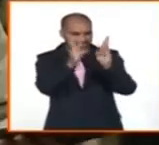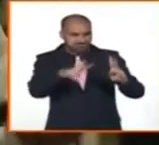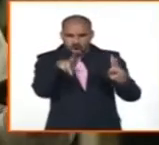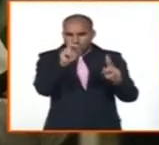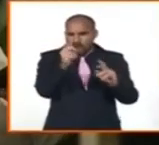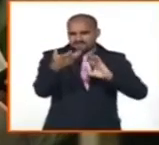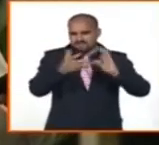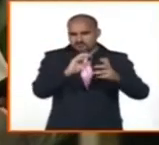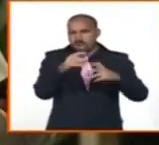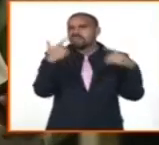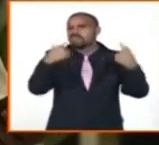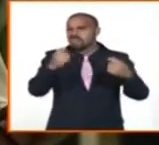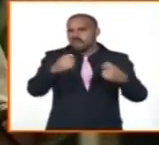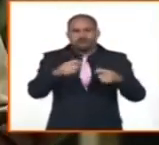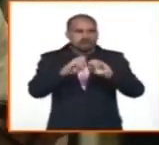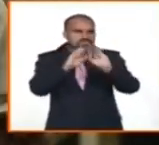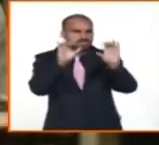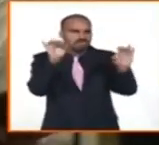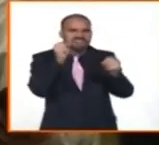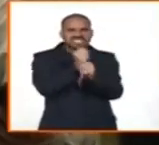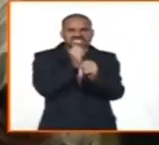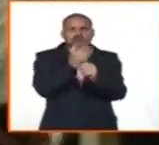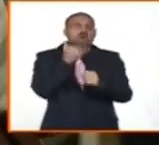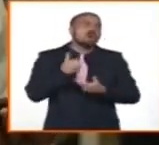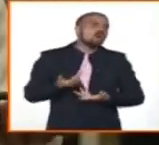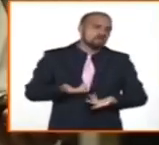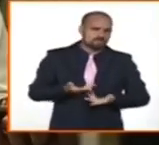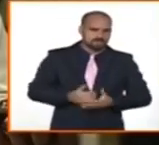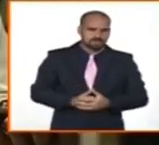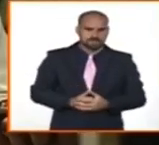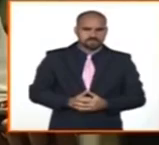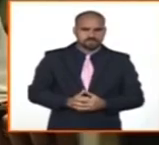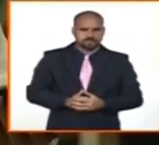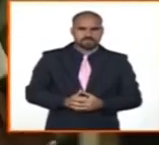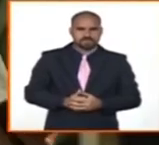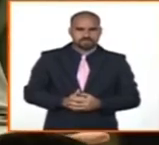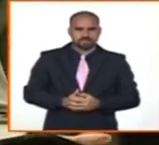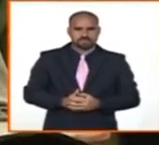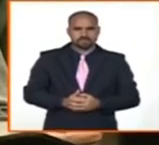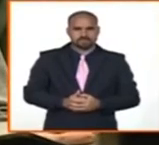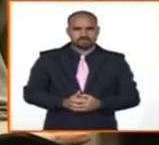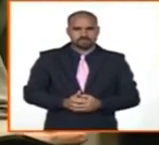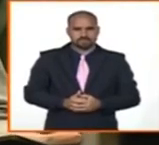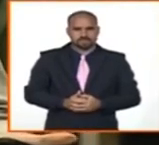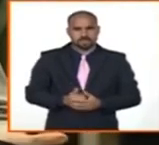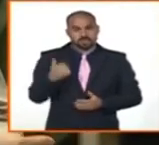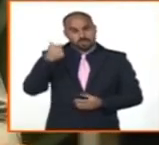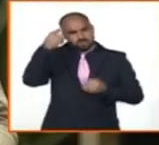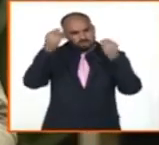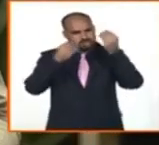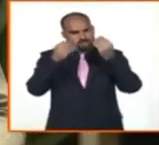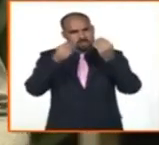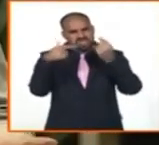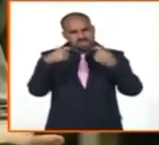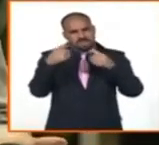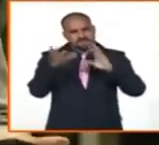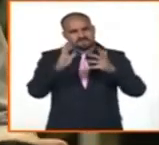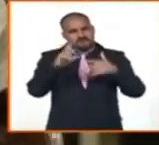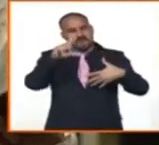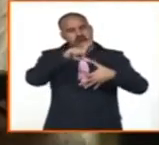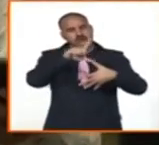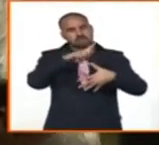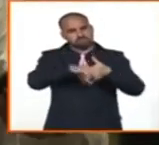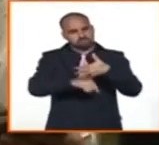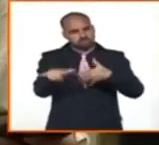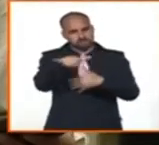o lo que quisiéramos que fuera. Eso en cuanto al vehículo. Y lo pienso en términos latinoamericanos. Y en segundo lugar, en